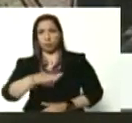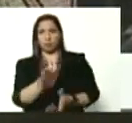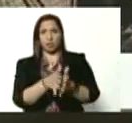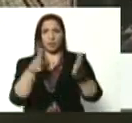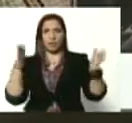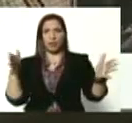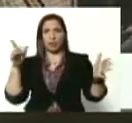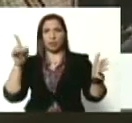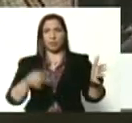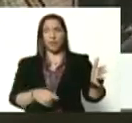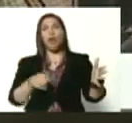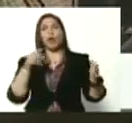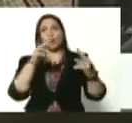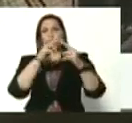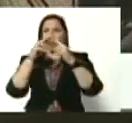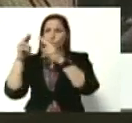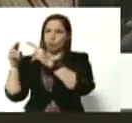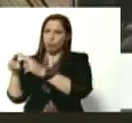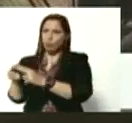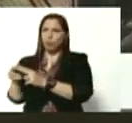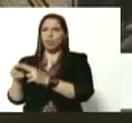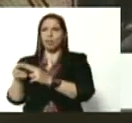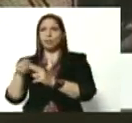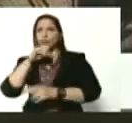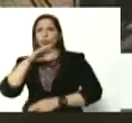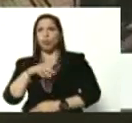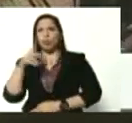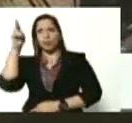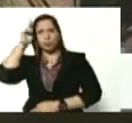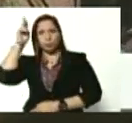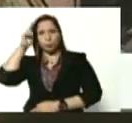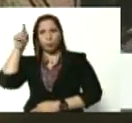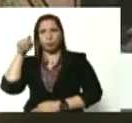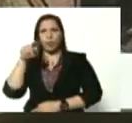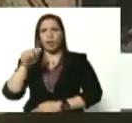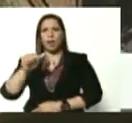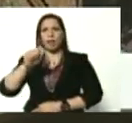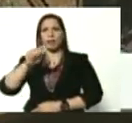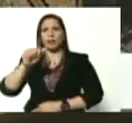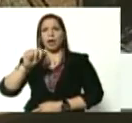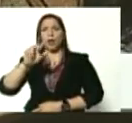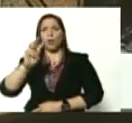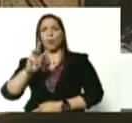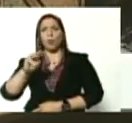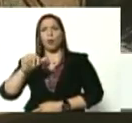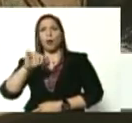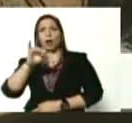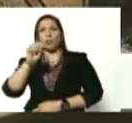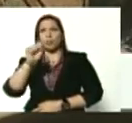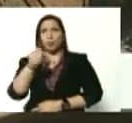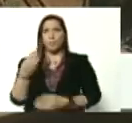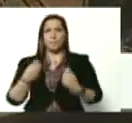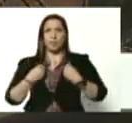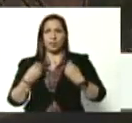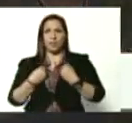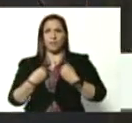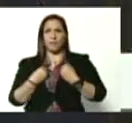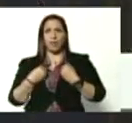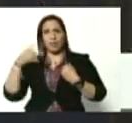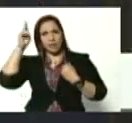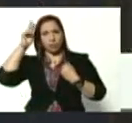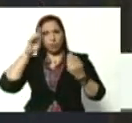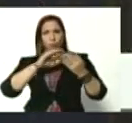de los indígenas de san martín de turumbán que son a kawai o que hoy conviven con los pemón víctimas de acoso y